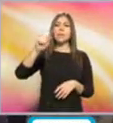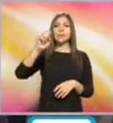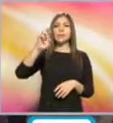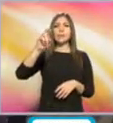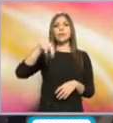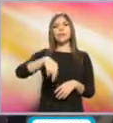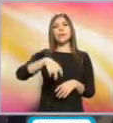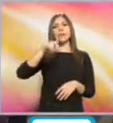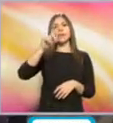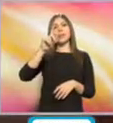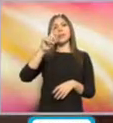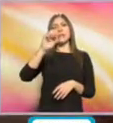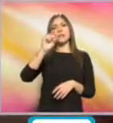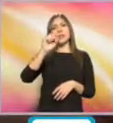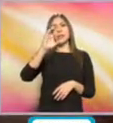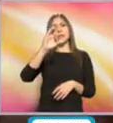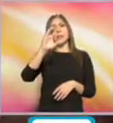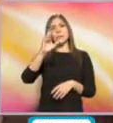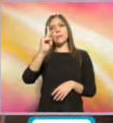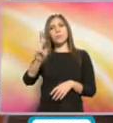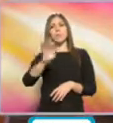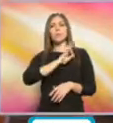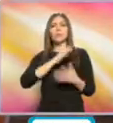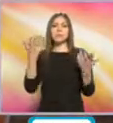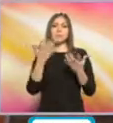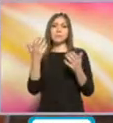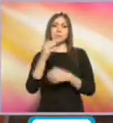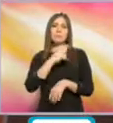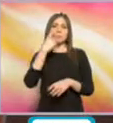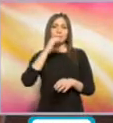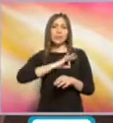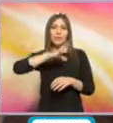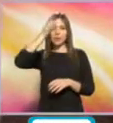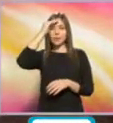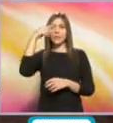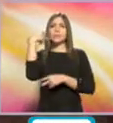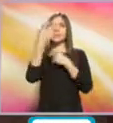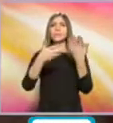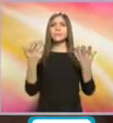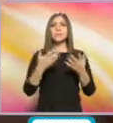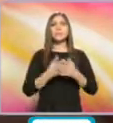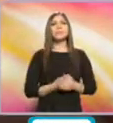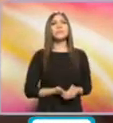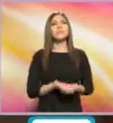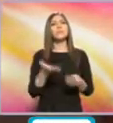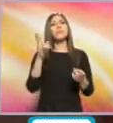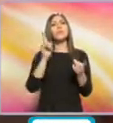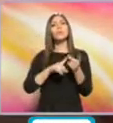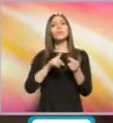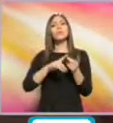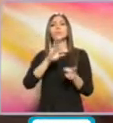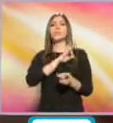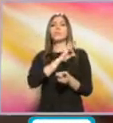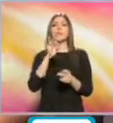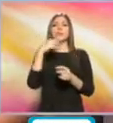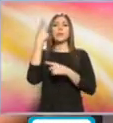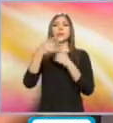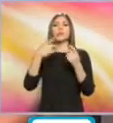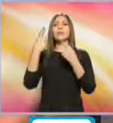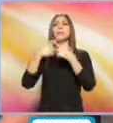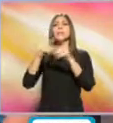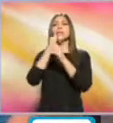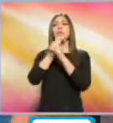que puedan ir a participar en festivales internacionales. Pero ya vamos a hacer. Sí. Oye, Gaby, ¿y entonces dónde podemos nosotros encontrar toda